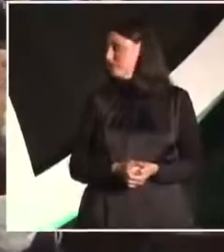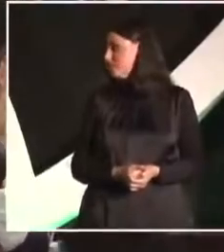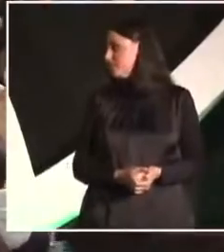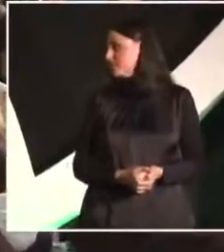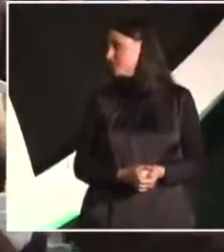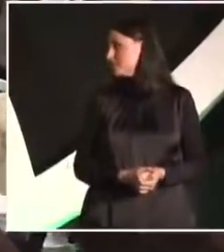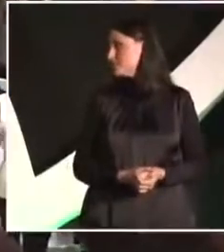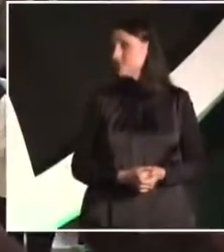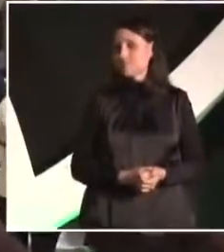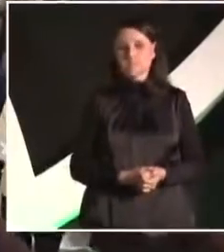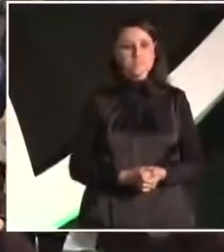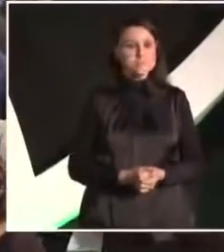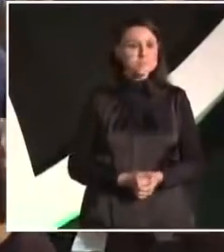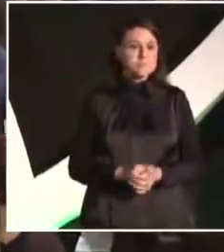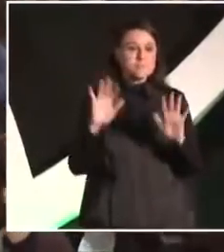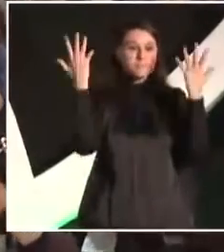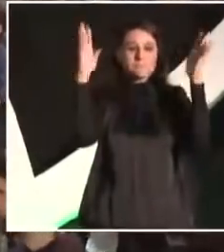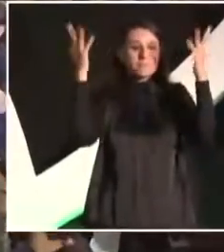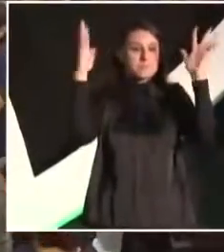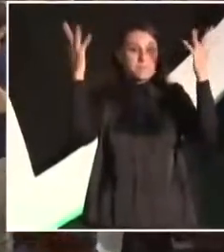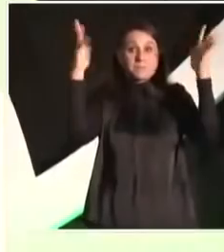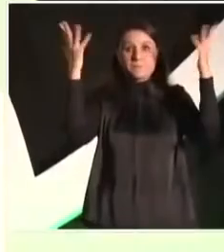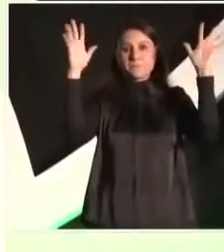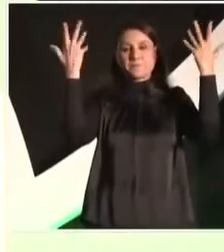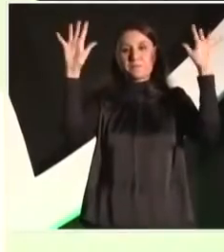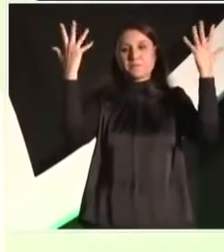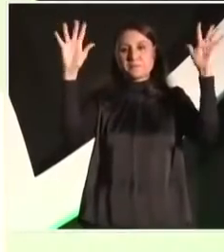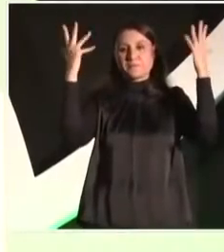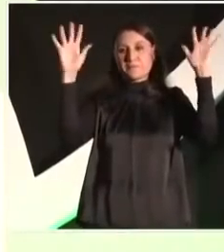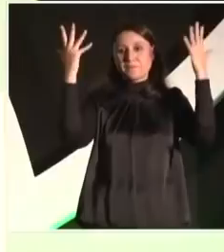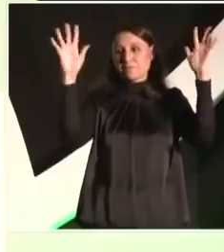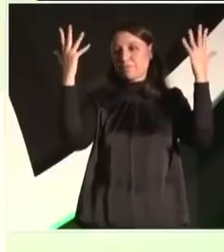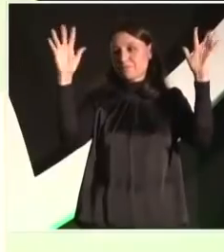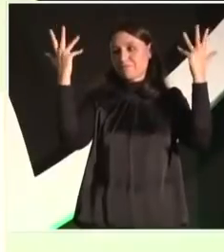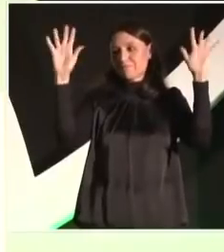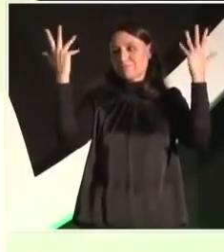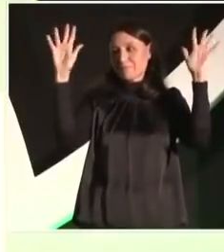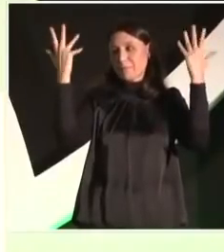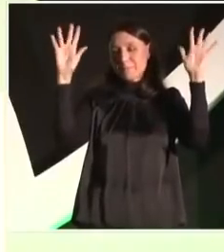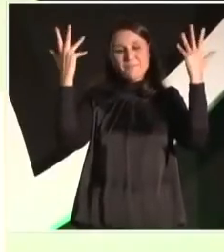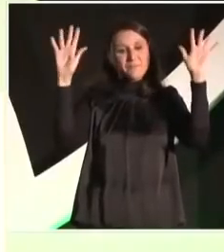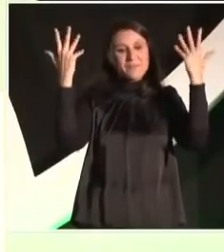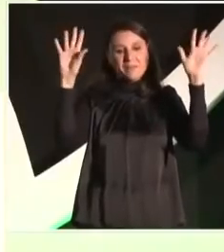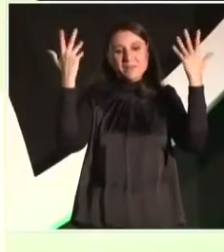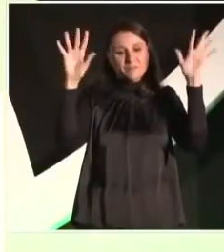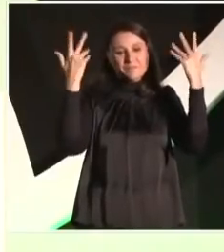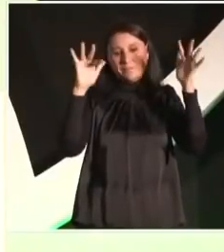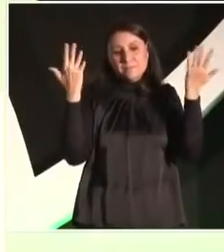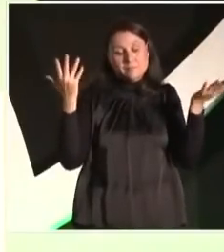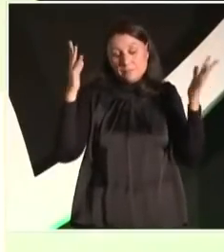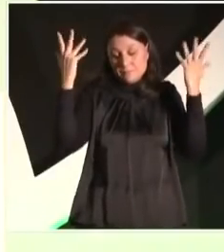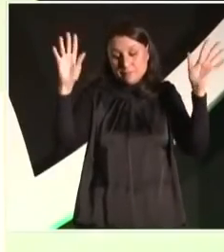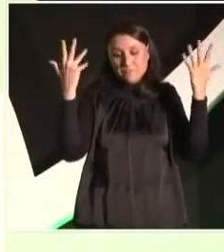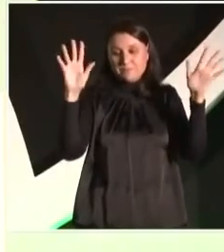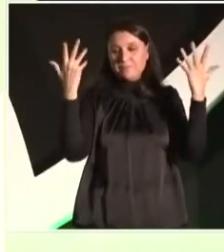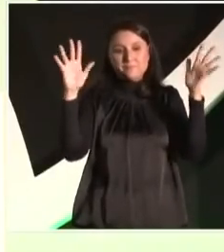nos olvide el Gaspiqui, la ciencia andalusí. De ninguna manera, de ninguna manera.